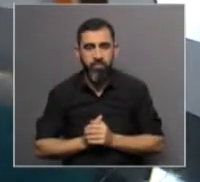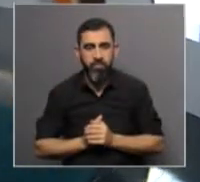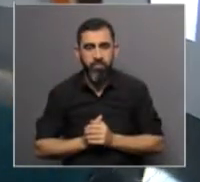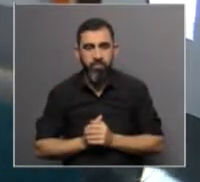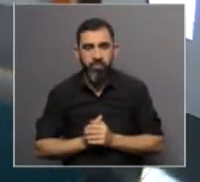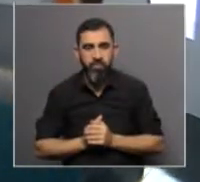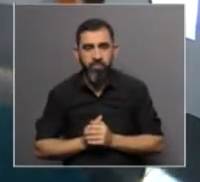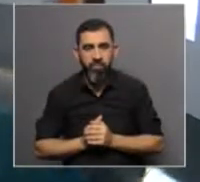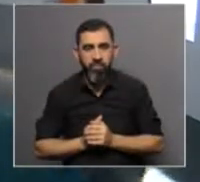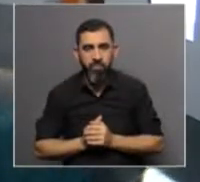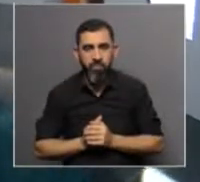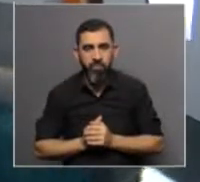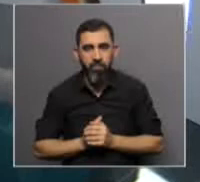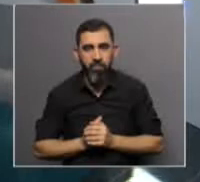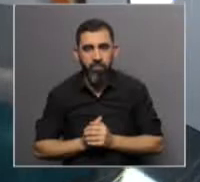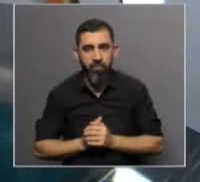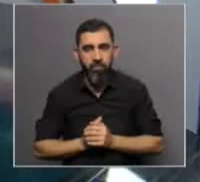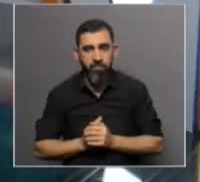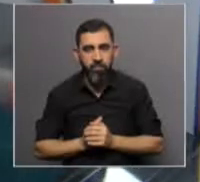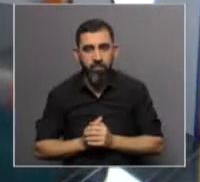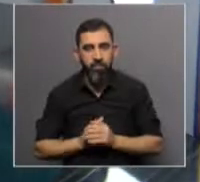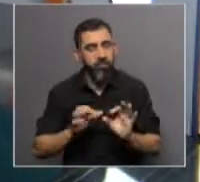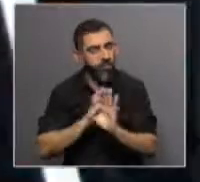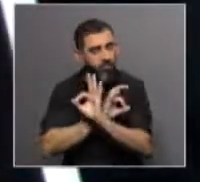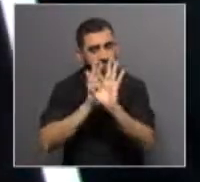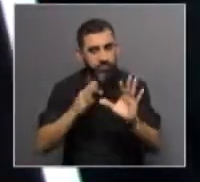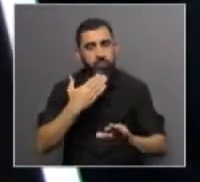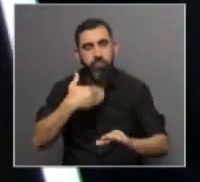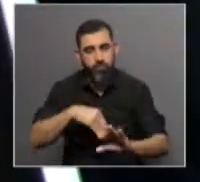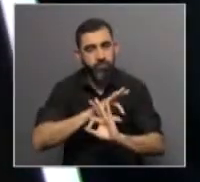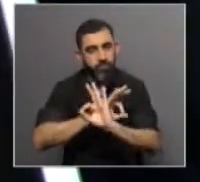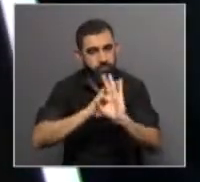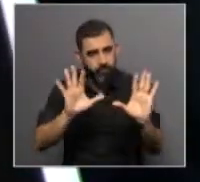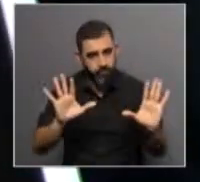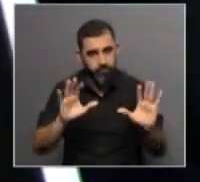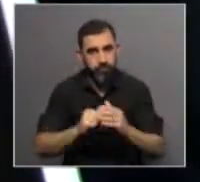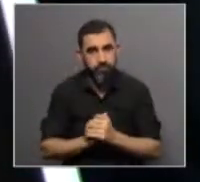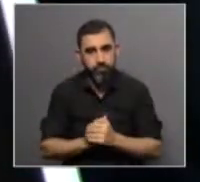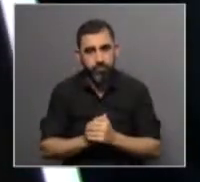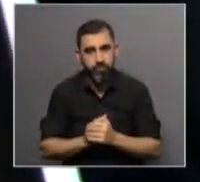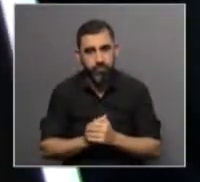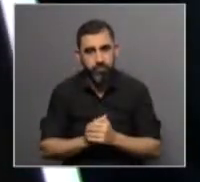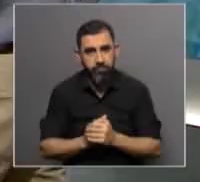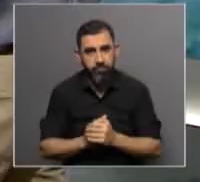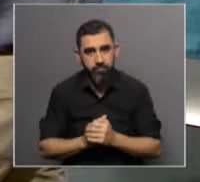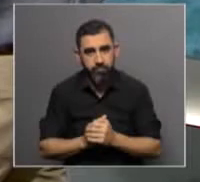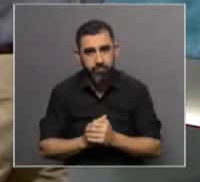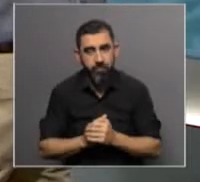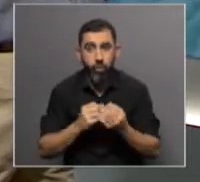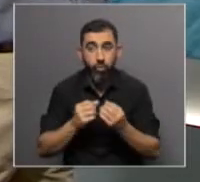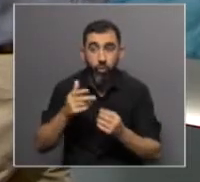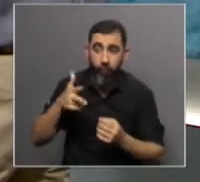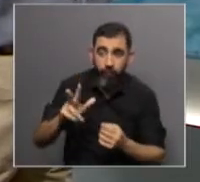Jorge, no sé si he sido claro. Ha sido cristalinamente claro y prácticamente no hay mucho más que preguntarte, la fecha,